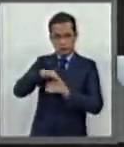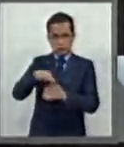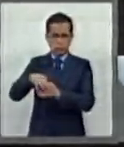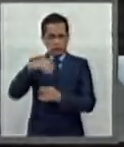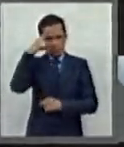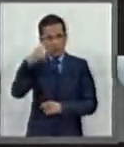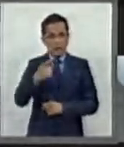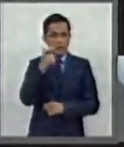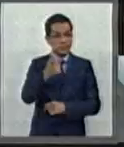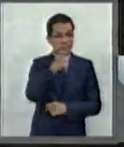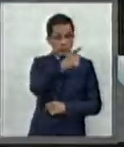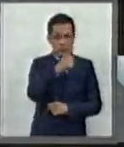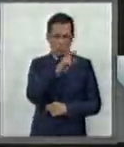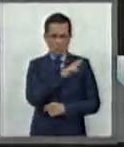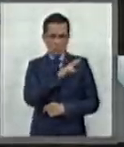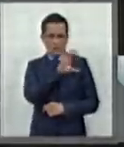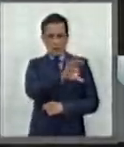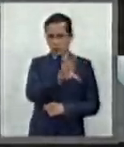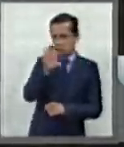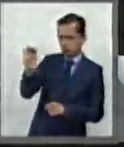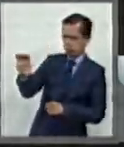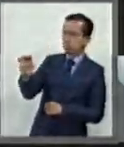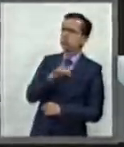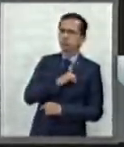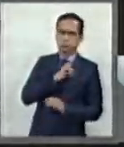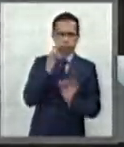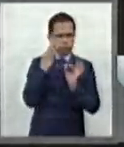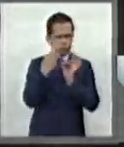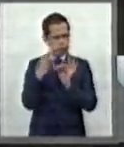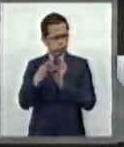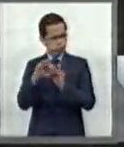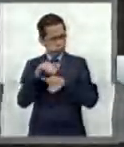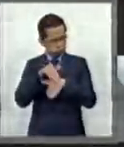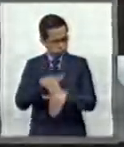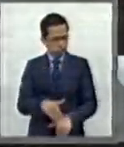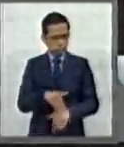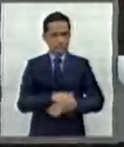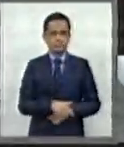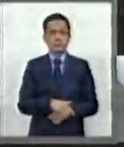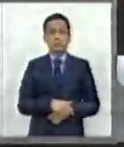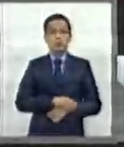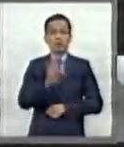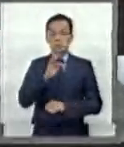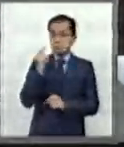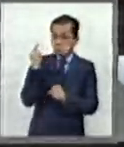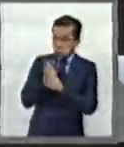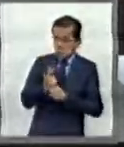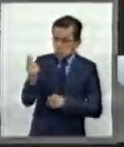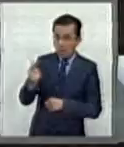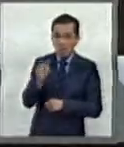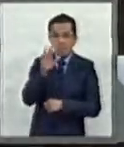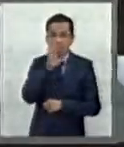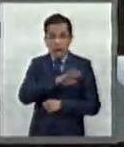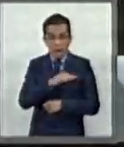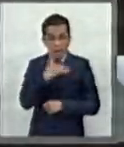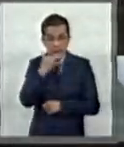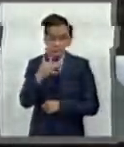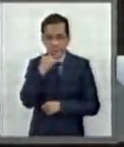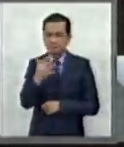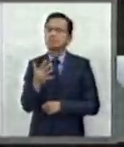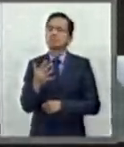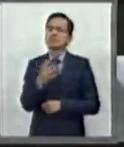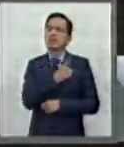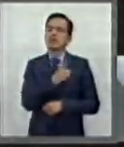financiamiento privado. Asimismo, en caso de comprobarse irregularidades, resulta imperativo